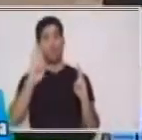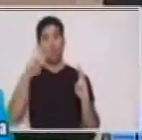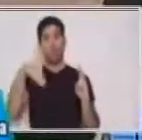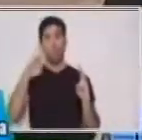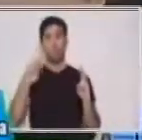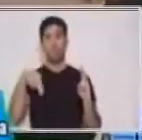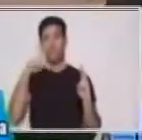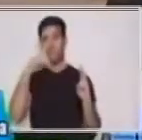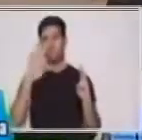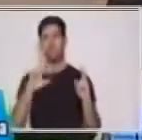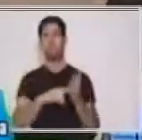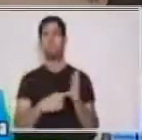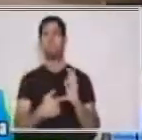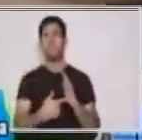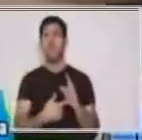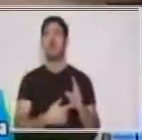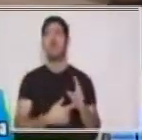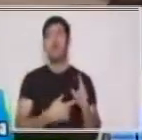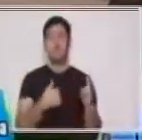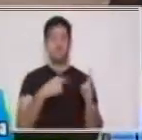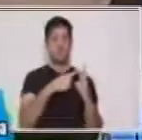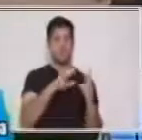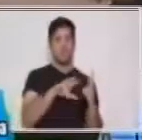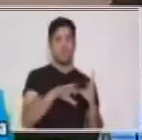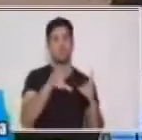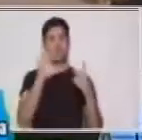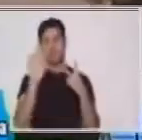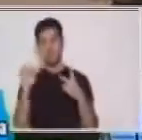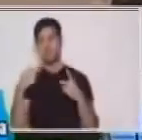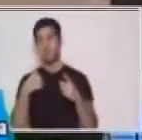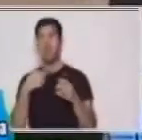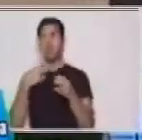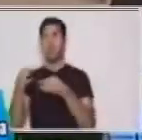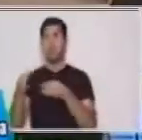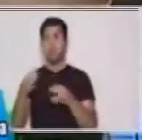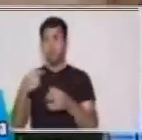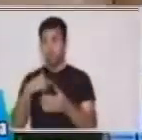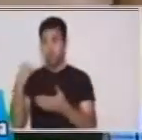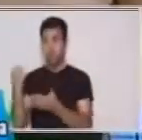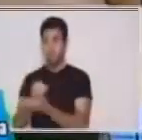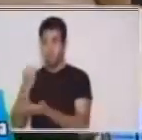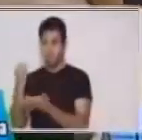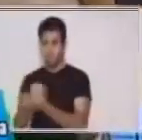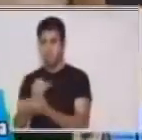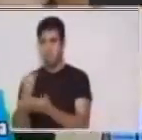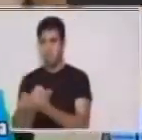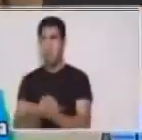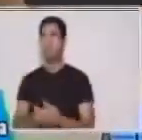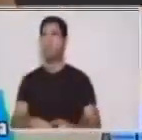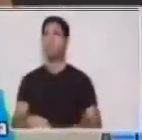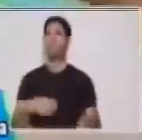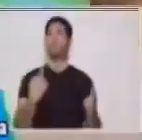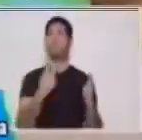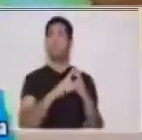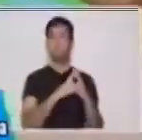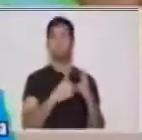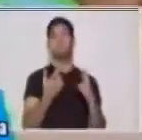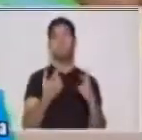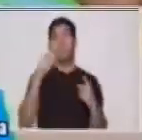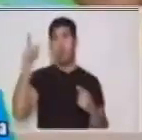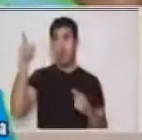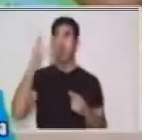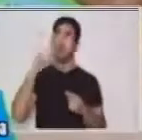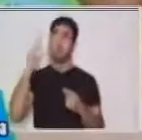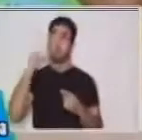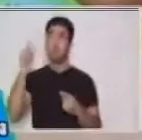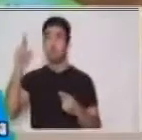decir escoger, esto significa que voy a tener que investigar. ¿De dónde? De las opiniones